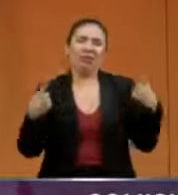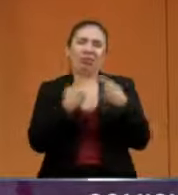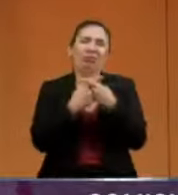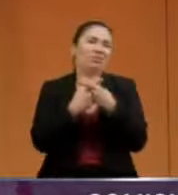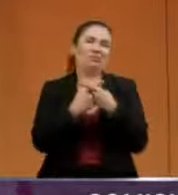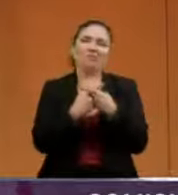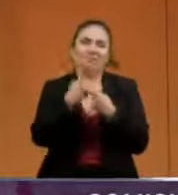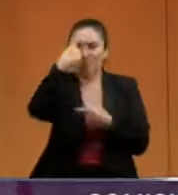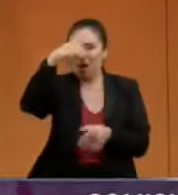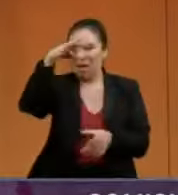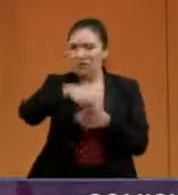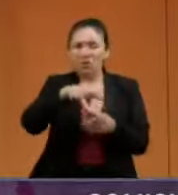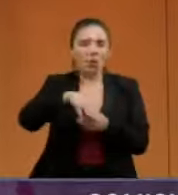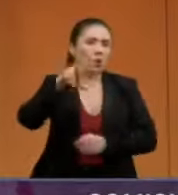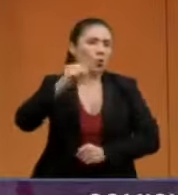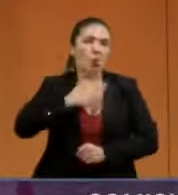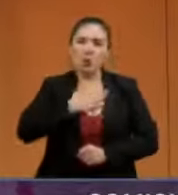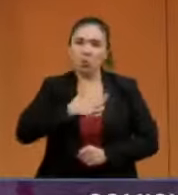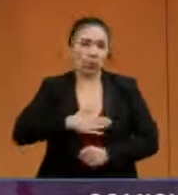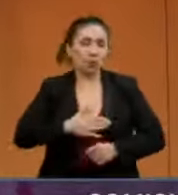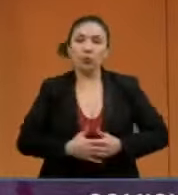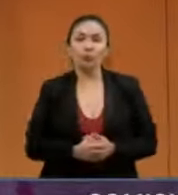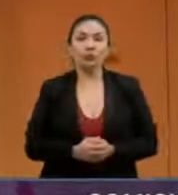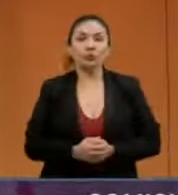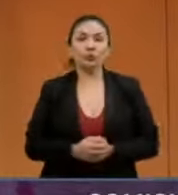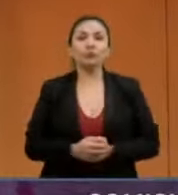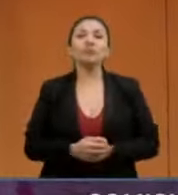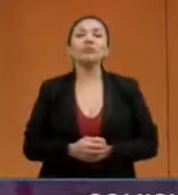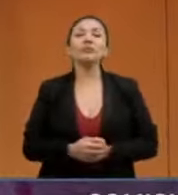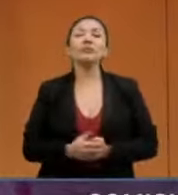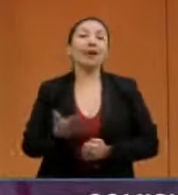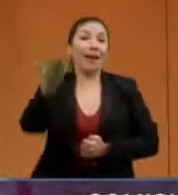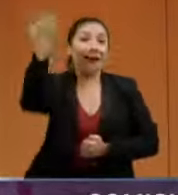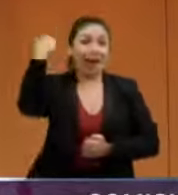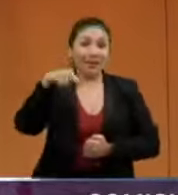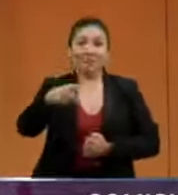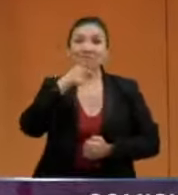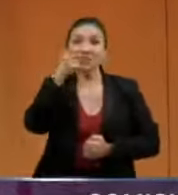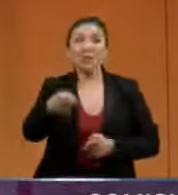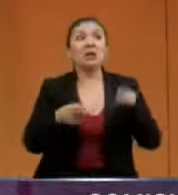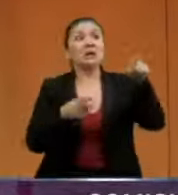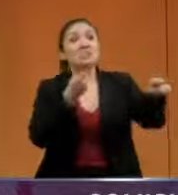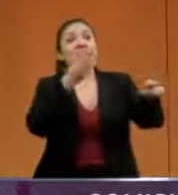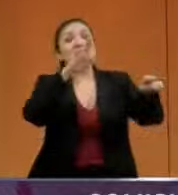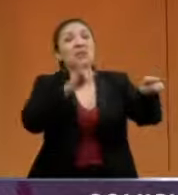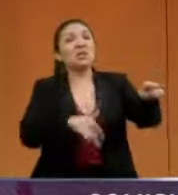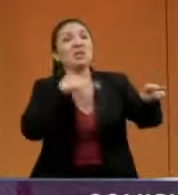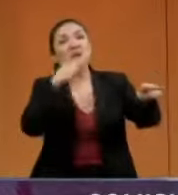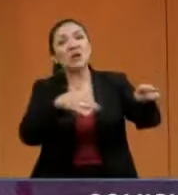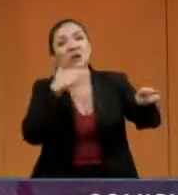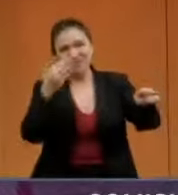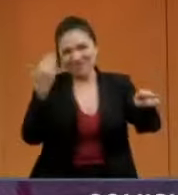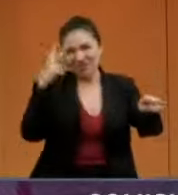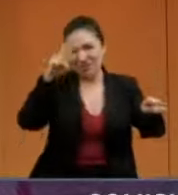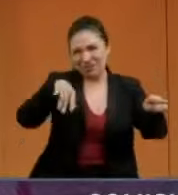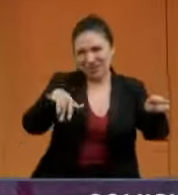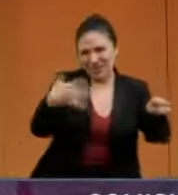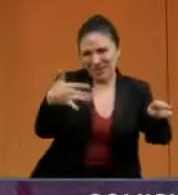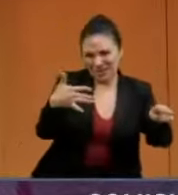y eso es injusto. Acusaban al PRI de hacer esto en el